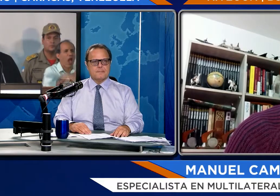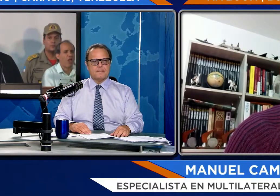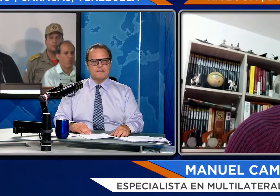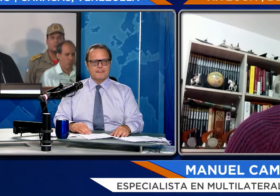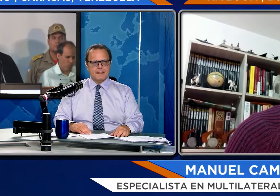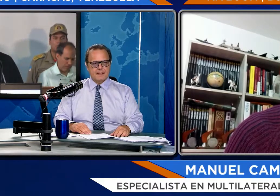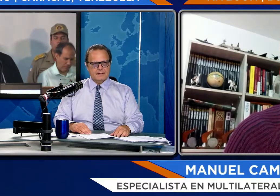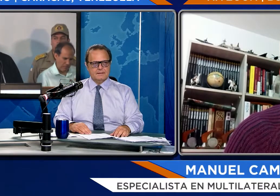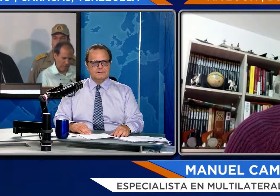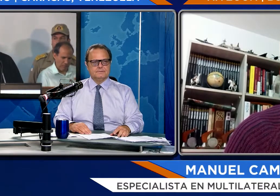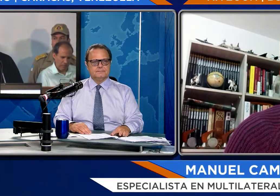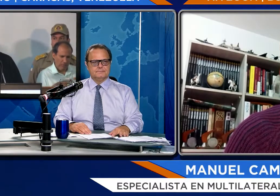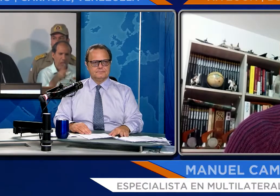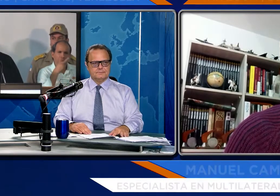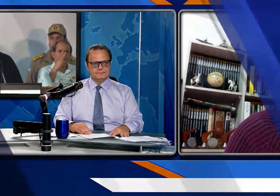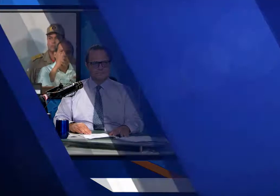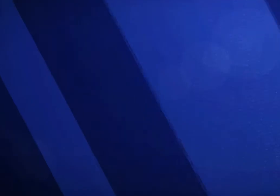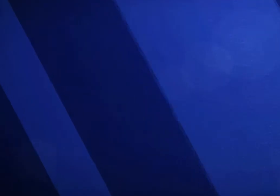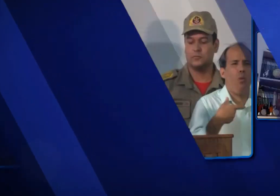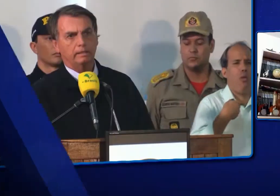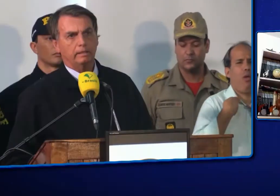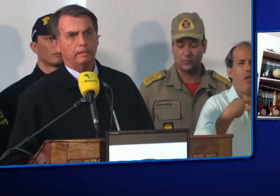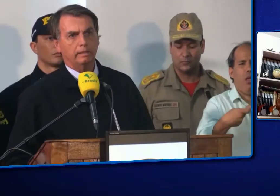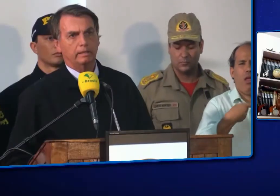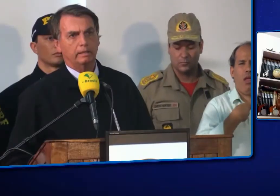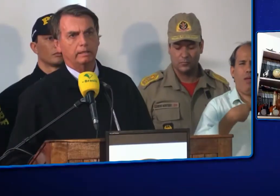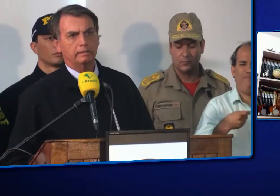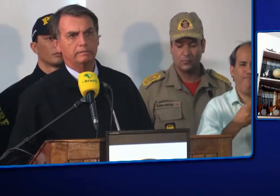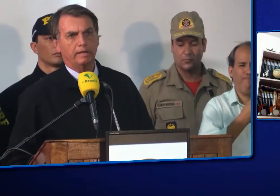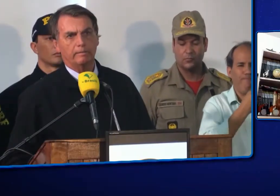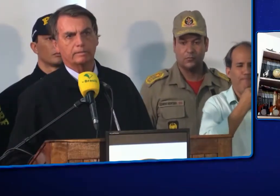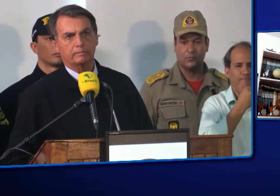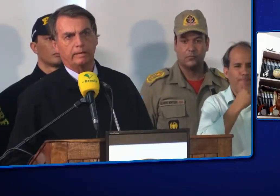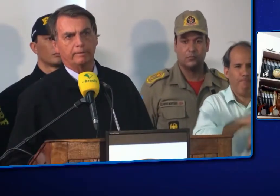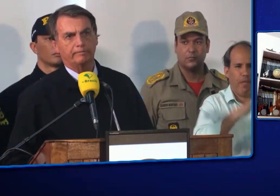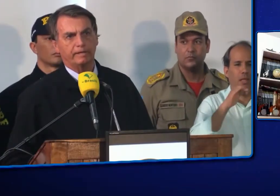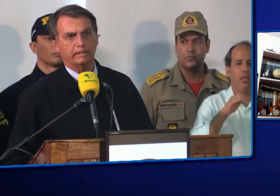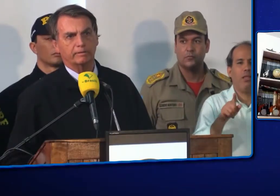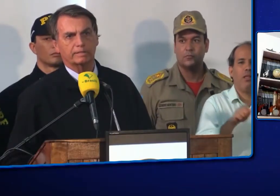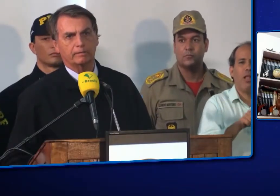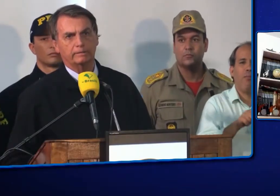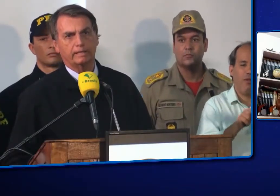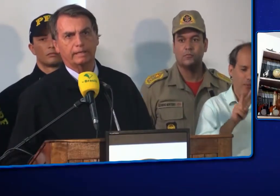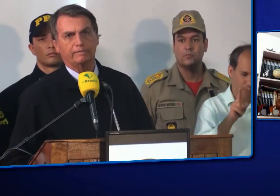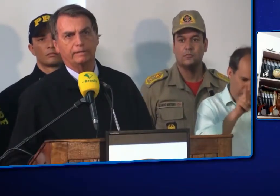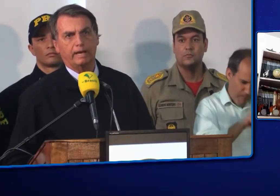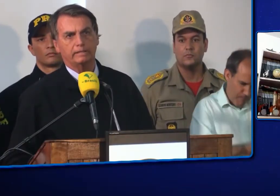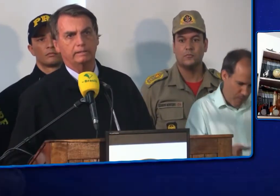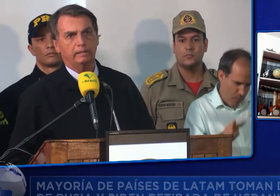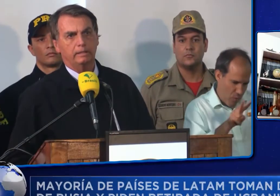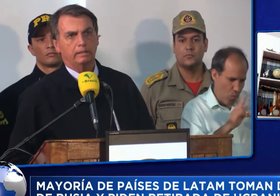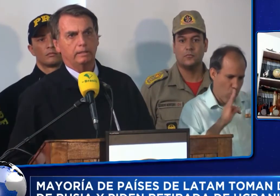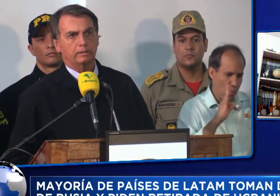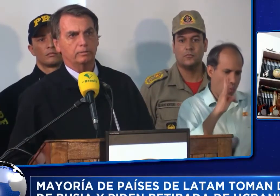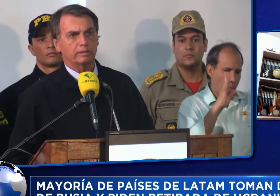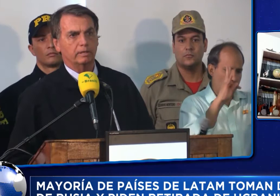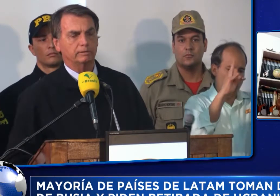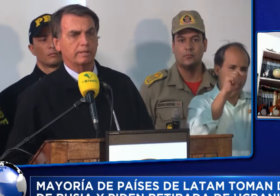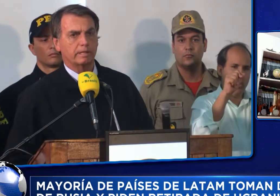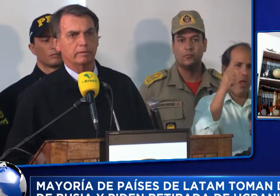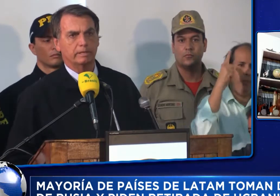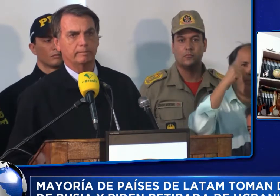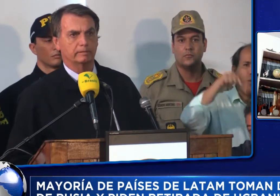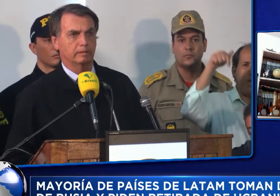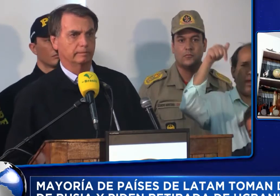estos países con Moscú, y en ese sentido, digamos, sus declaraciones muy timoratas en cuanto